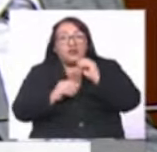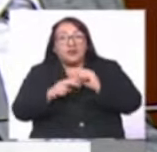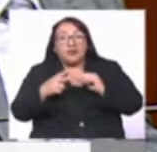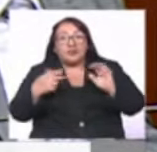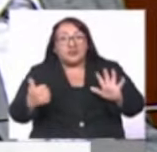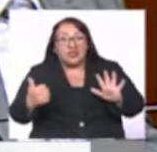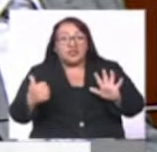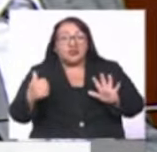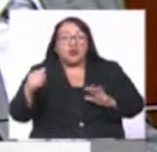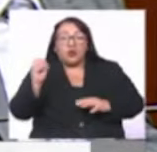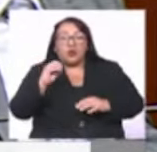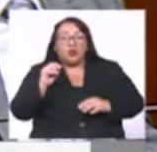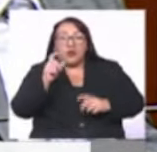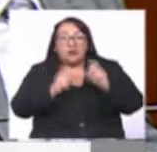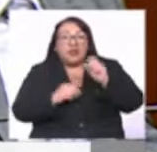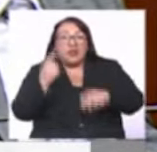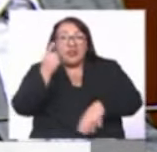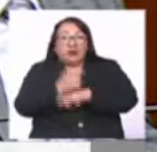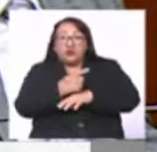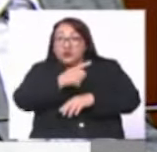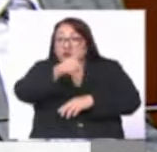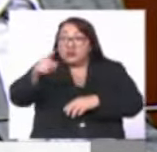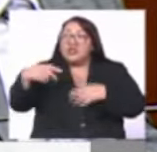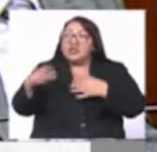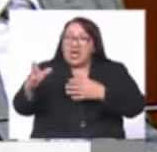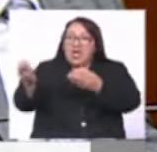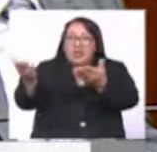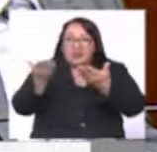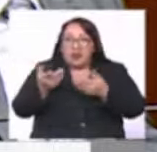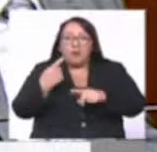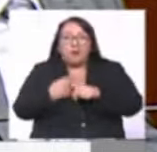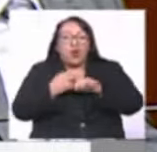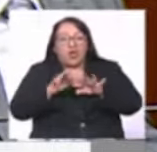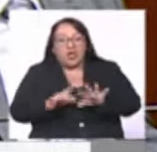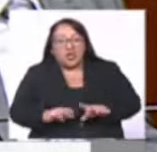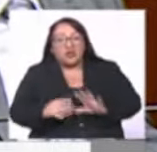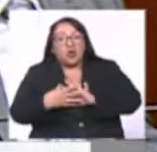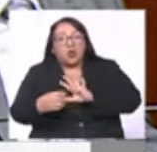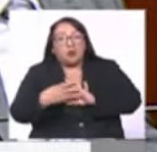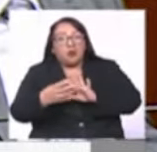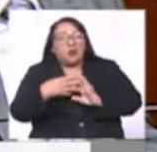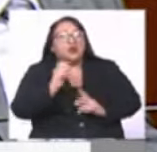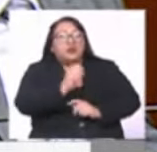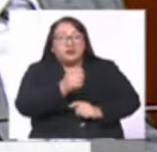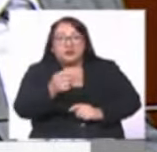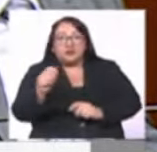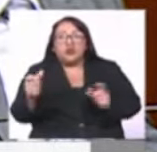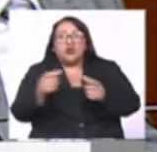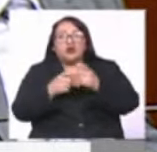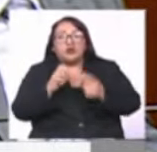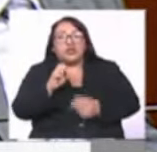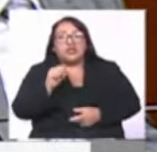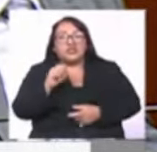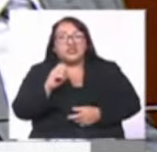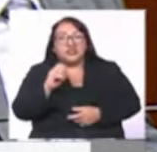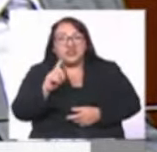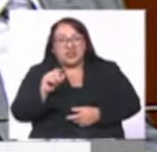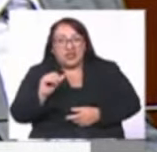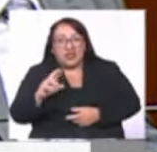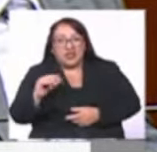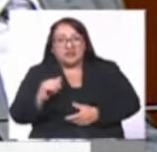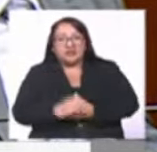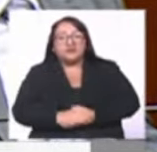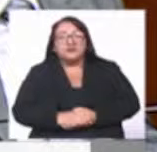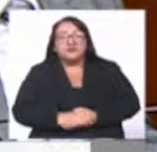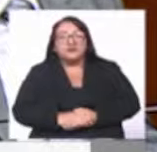octubre de 2023 los denunciados presentaron sus descargos por escrito copia de los cuales fueron remitidos al Señor congresista delegado esras